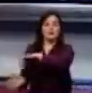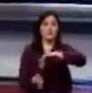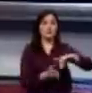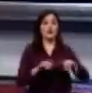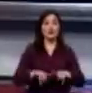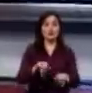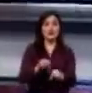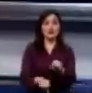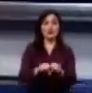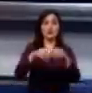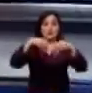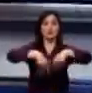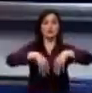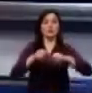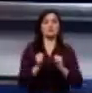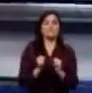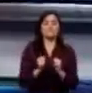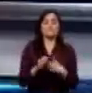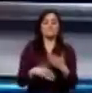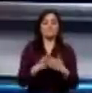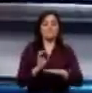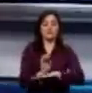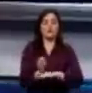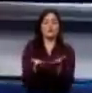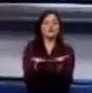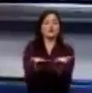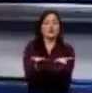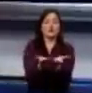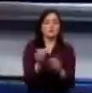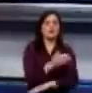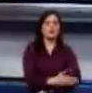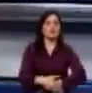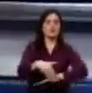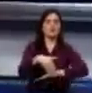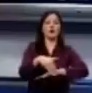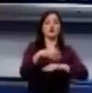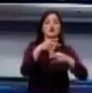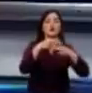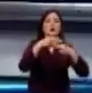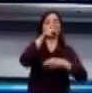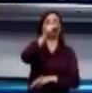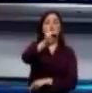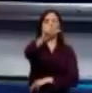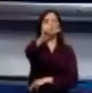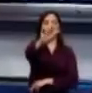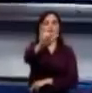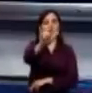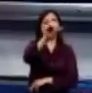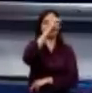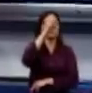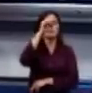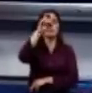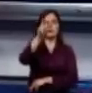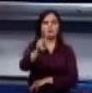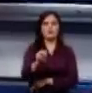continúan los daños por el crudo invierno que estamos viviendo en el país. Esta vez el poblado fronterizo del Playón quedó dividido en 2